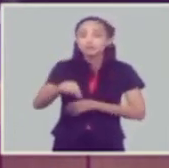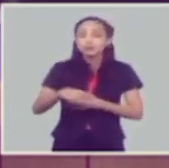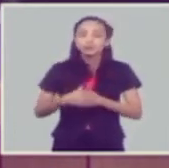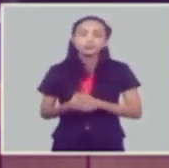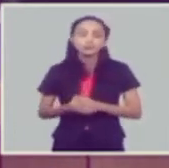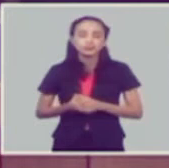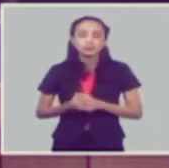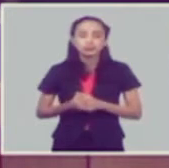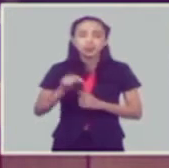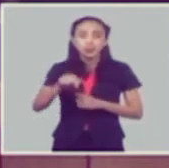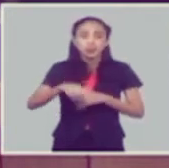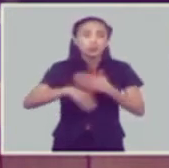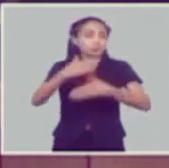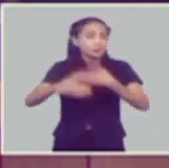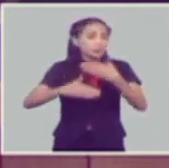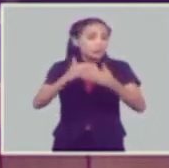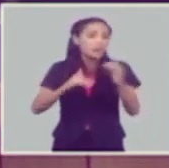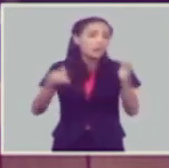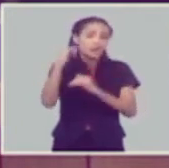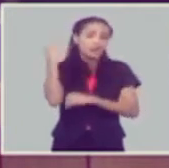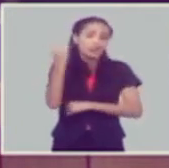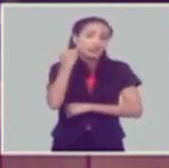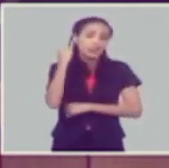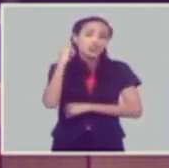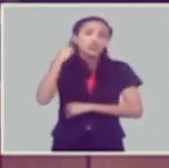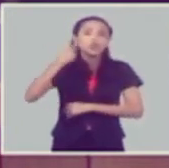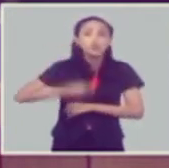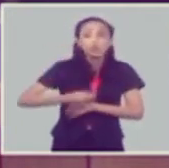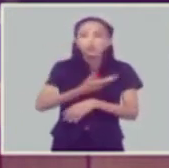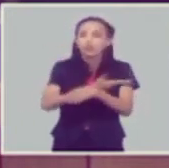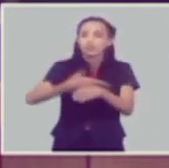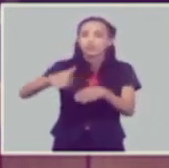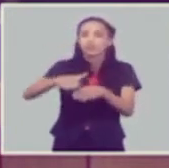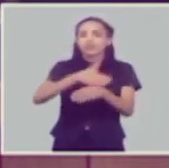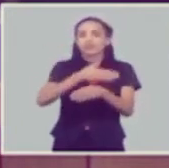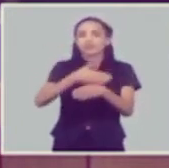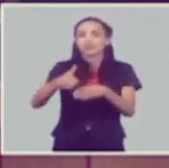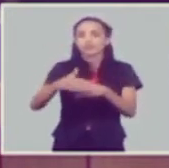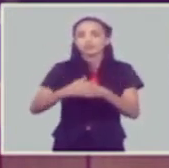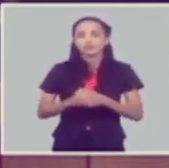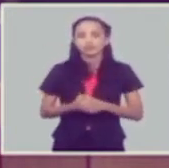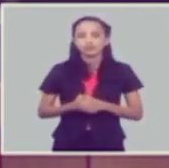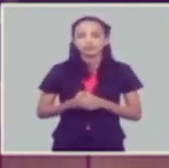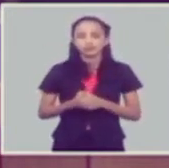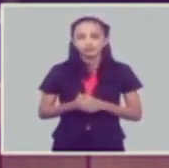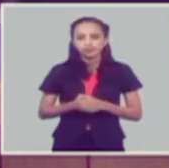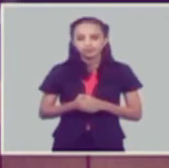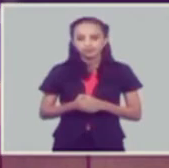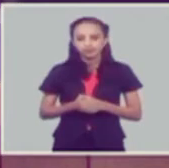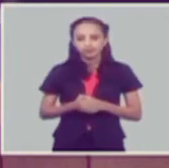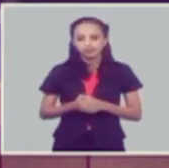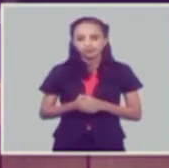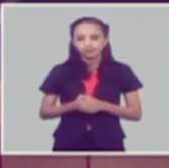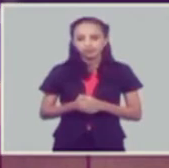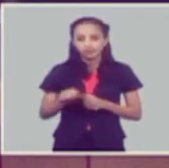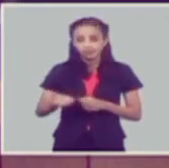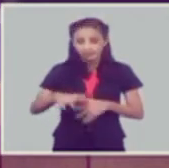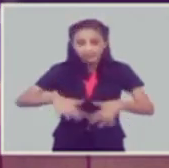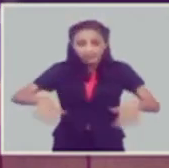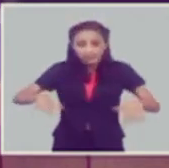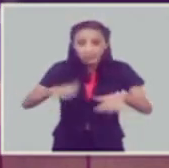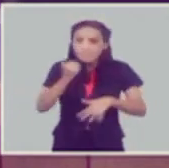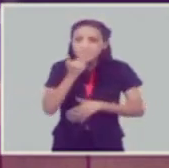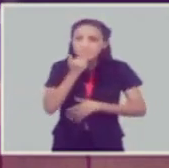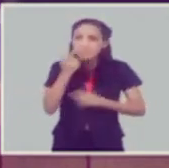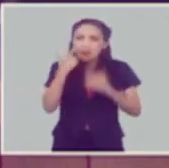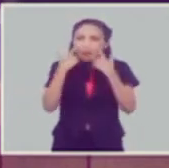debemos enfrentar en el sistema internacional injusto y desigual. En estos tiempos, cuando se hace más necesaria la